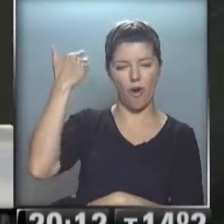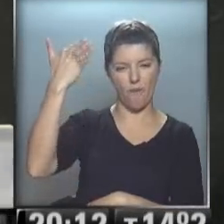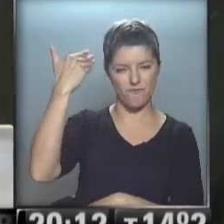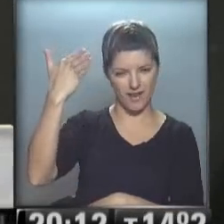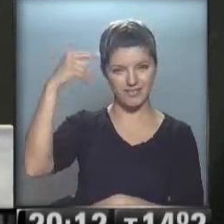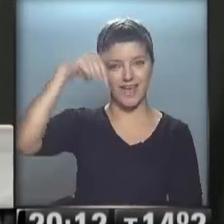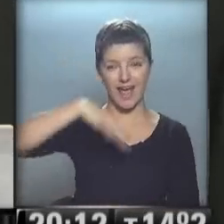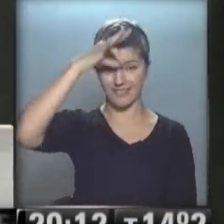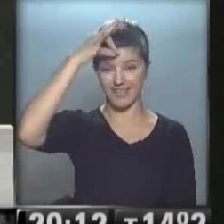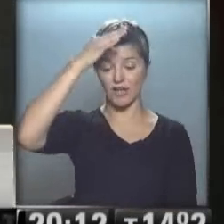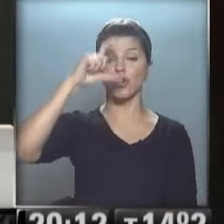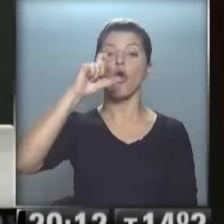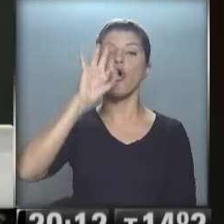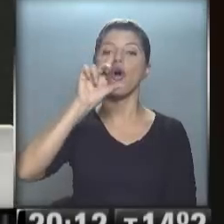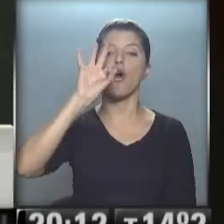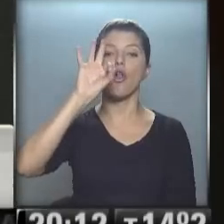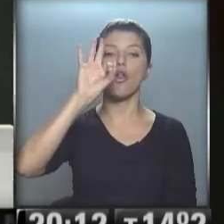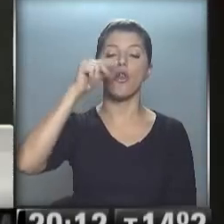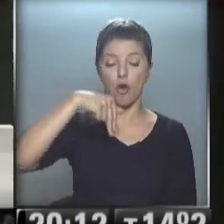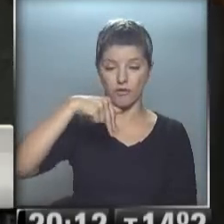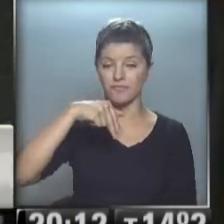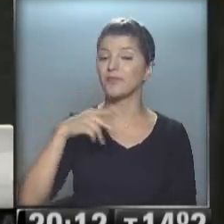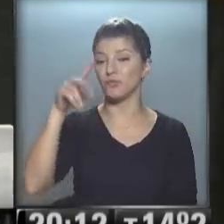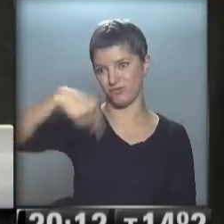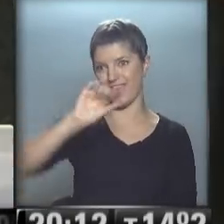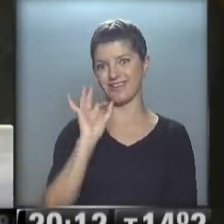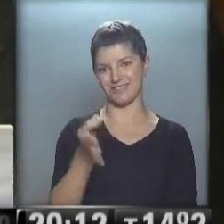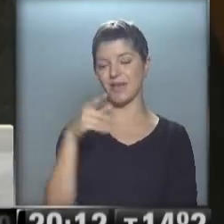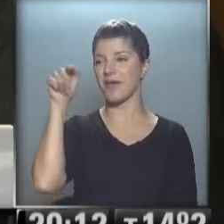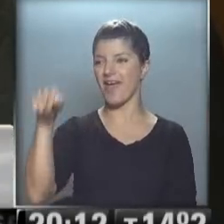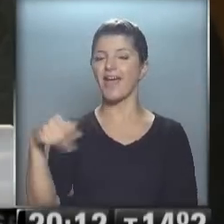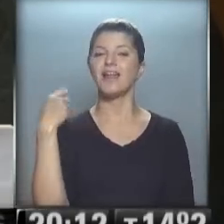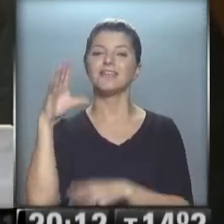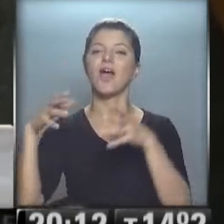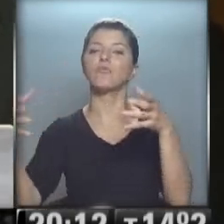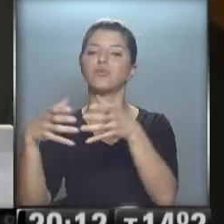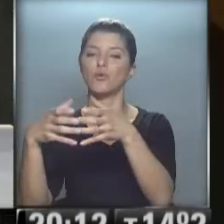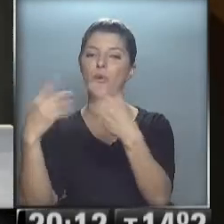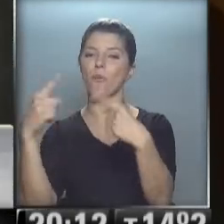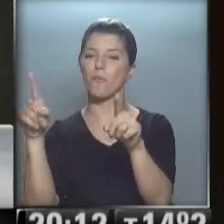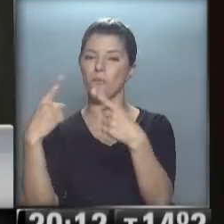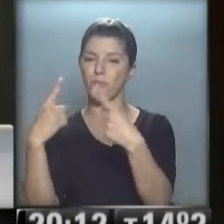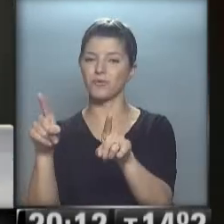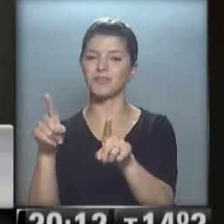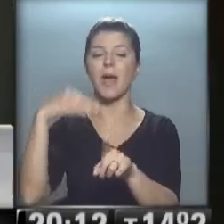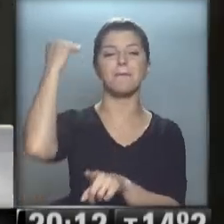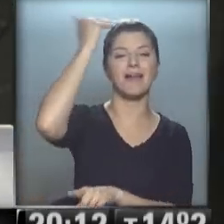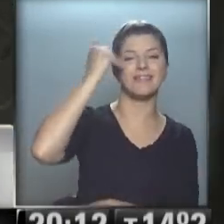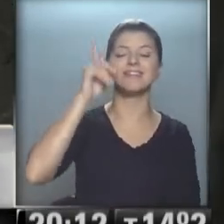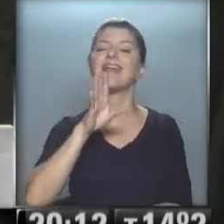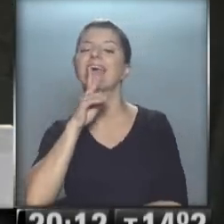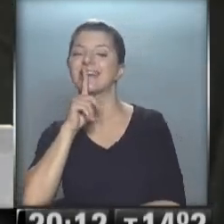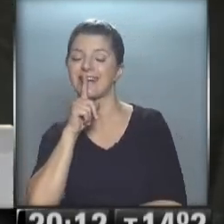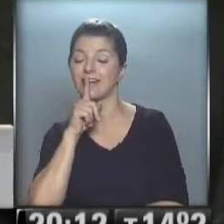el Teatro Colón, precisamente, que ustedes saben, están al frente de una orquesta palestino-israelí. Maestro, usted ha